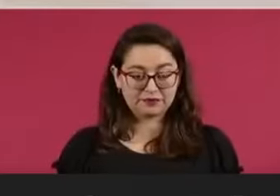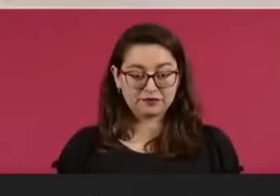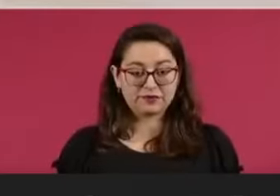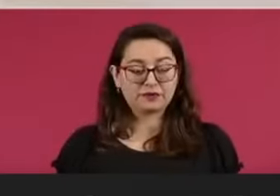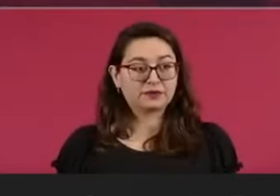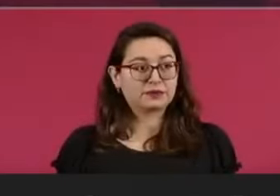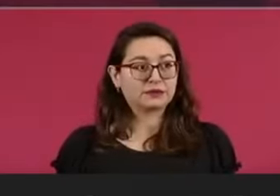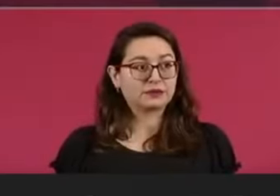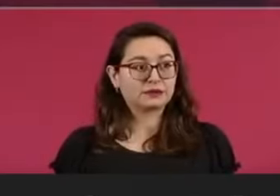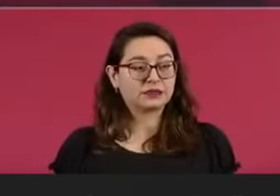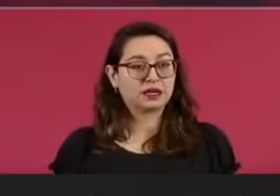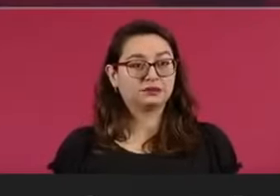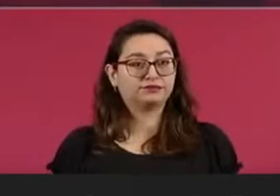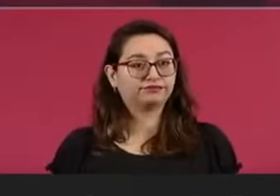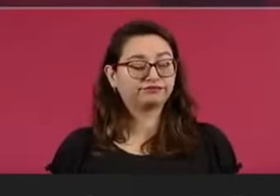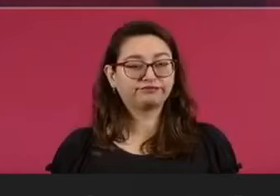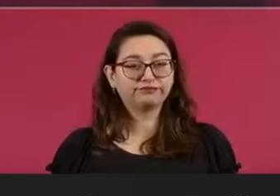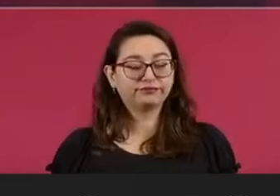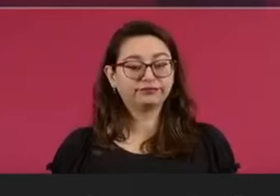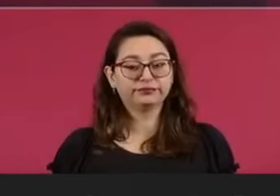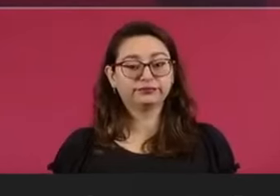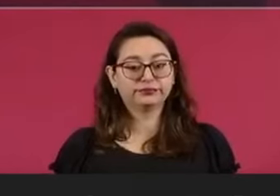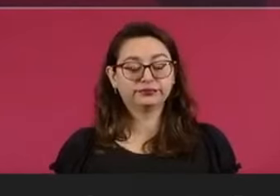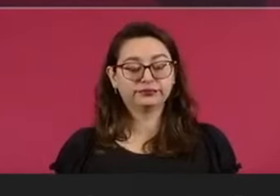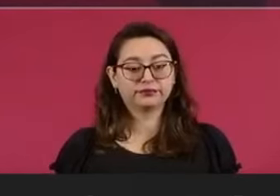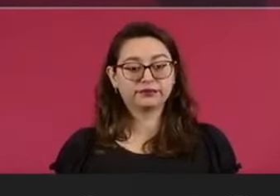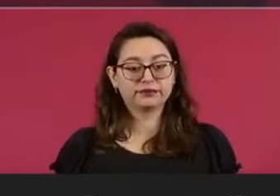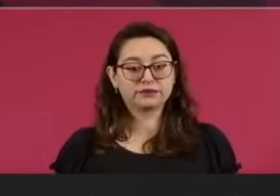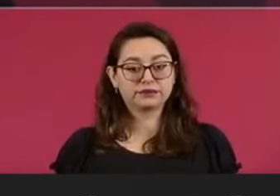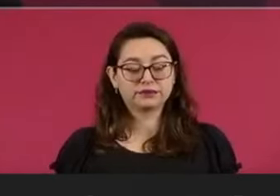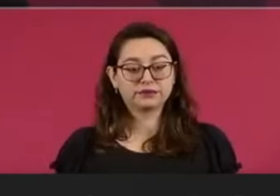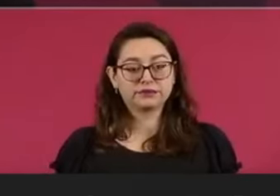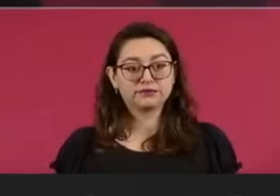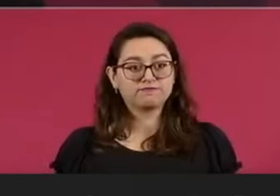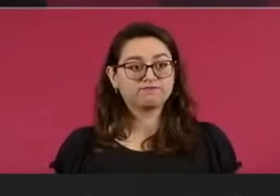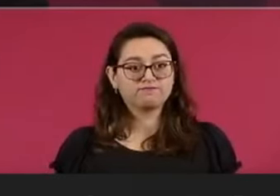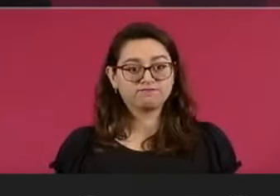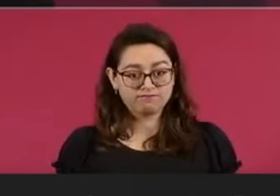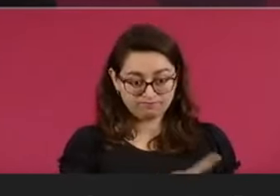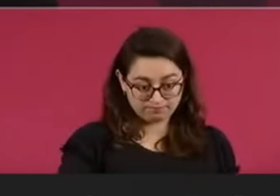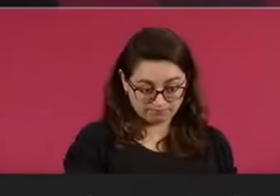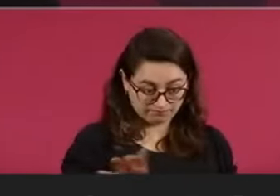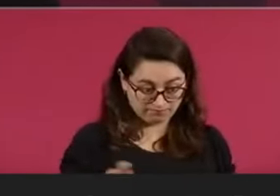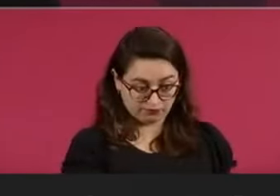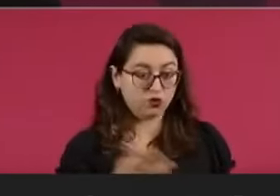O sea, no solo es la resistencia de los corruptos,